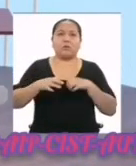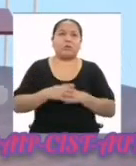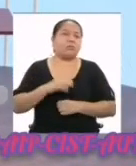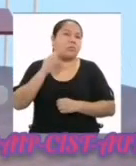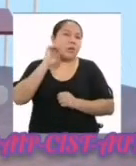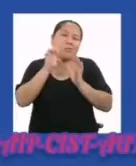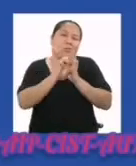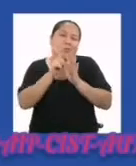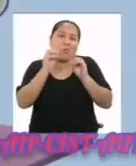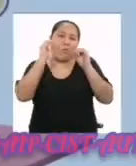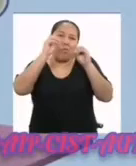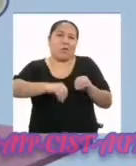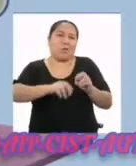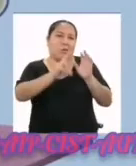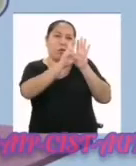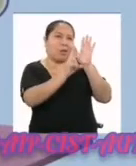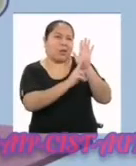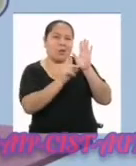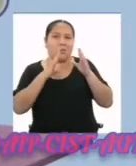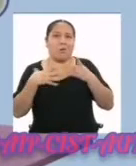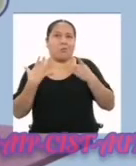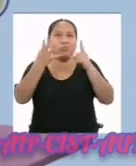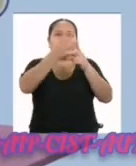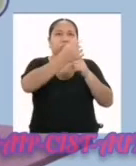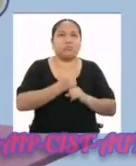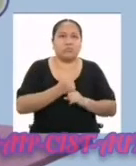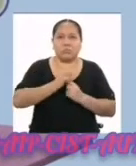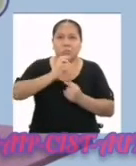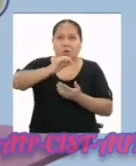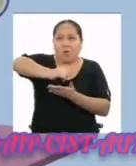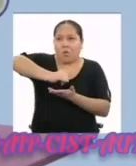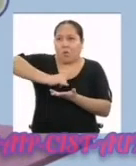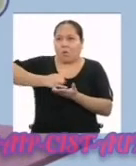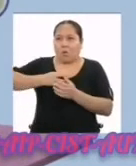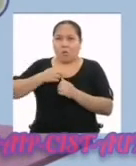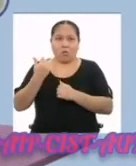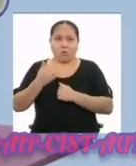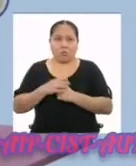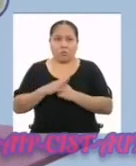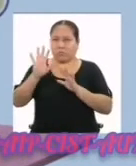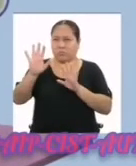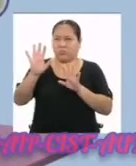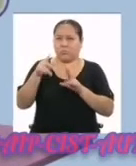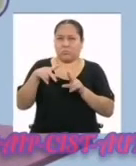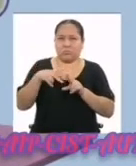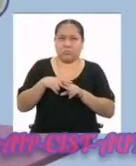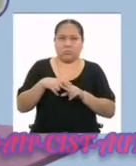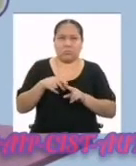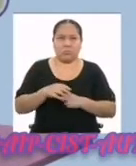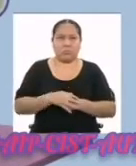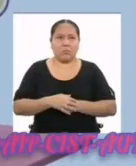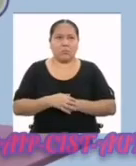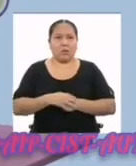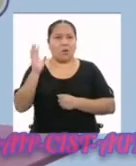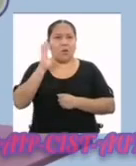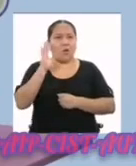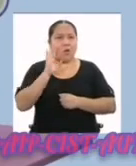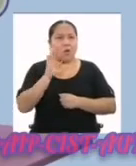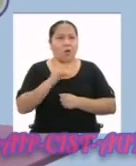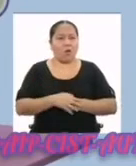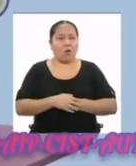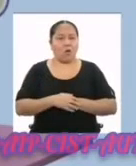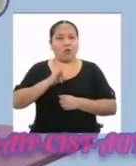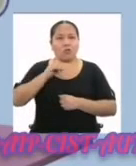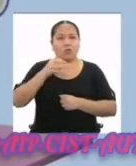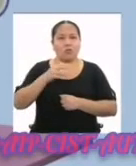poner cosas inalcanzables. Uy, me llegó otro mensaje. Un ratito, profesora. Hola, Jonathan.